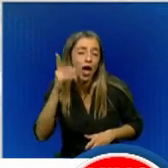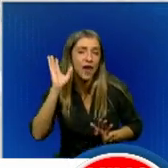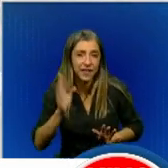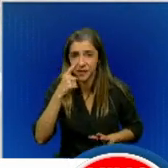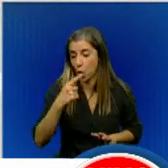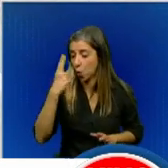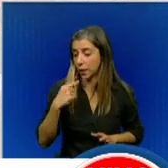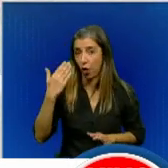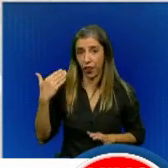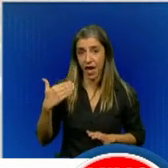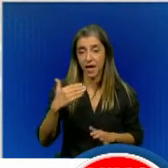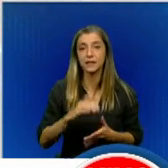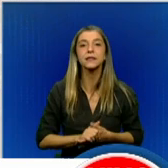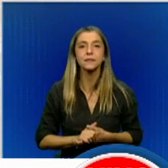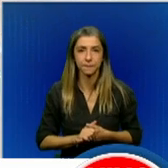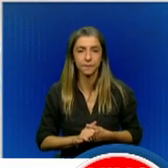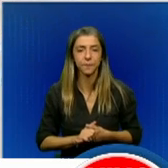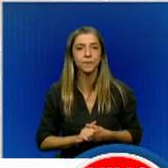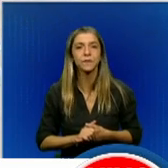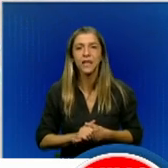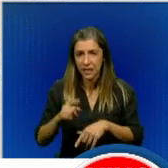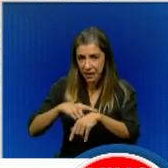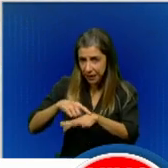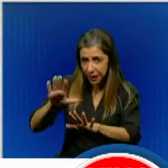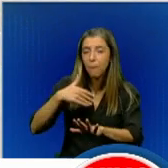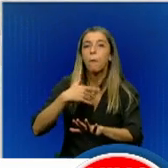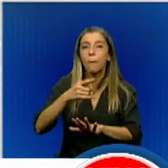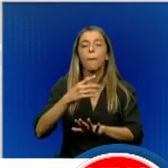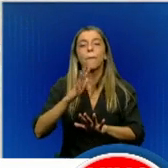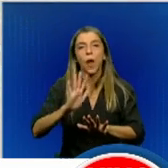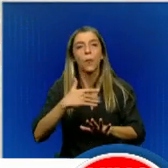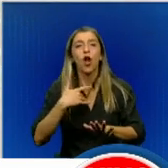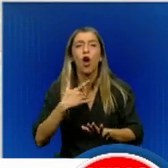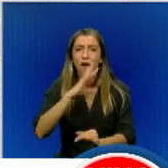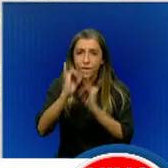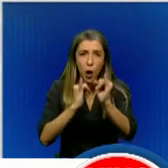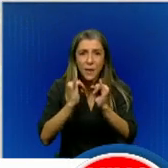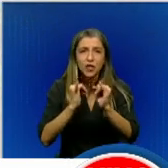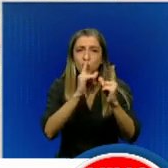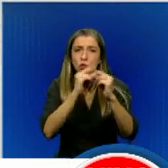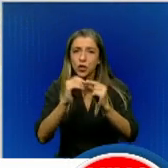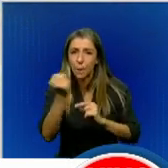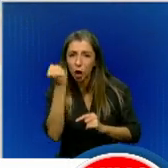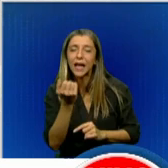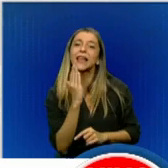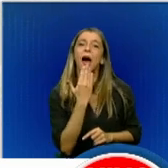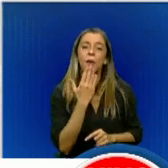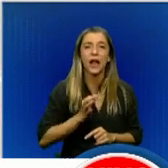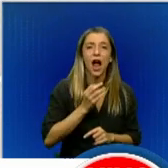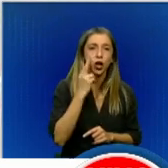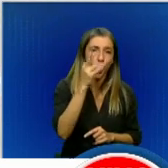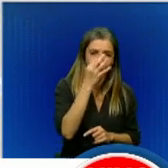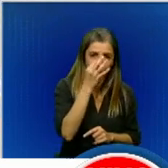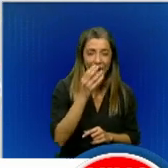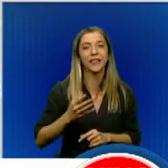sí pero dar unos datos porque recibieron los gastos abril 2020 abril